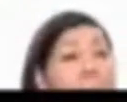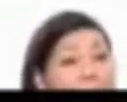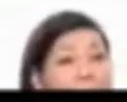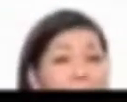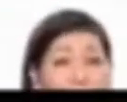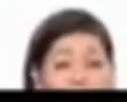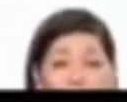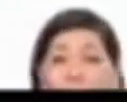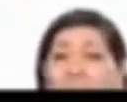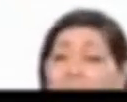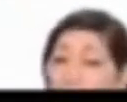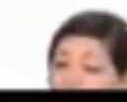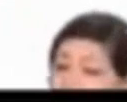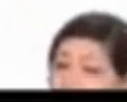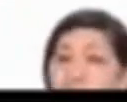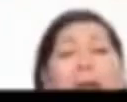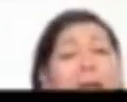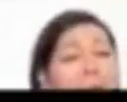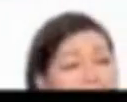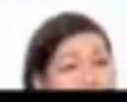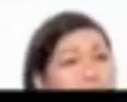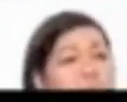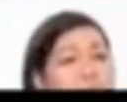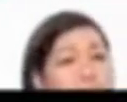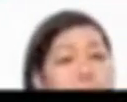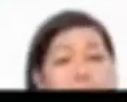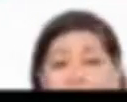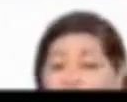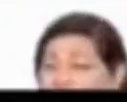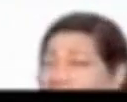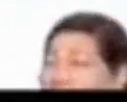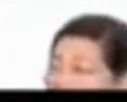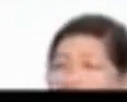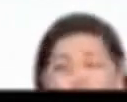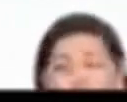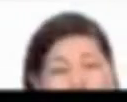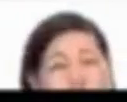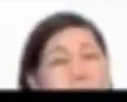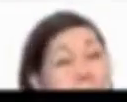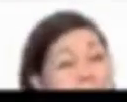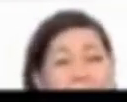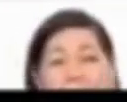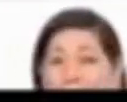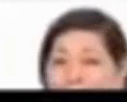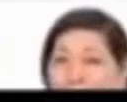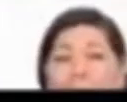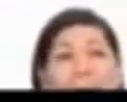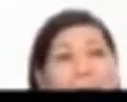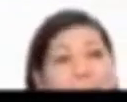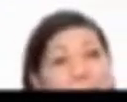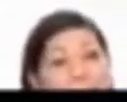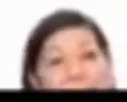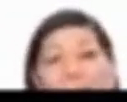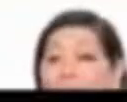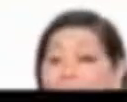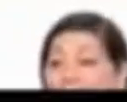sufren, afrontando cara a cara nuestros desaciertos y los graves males